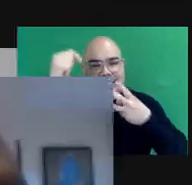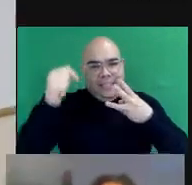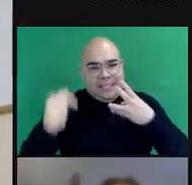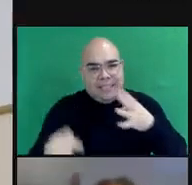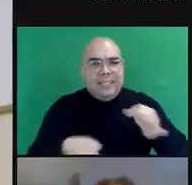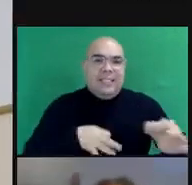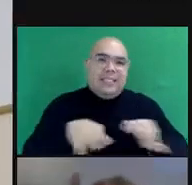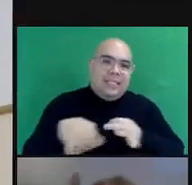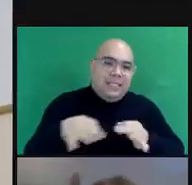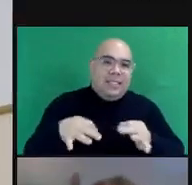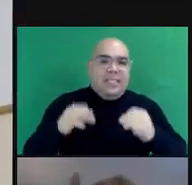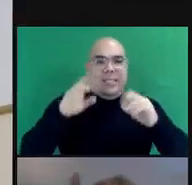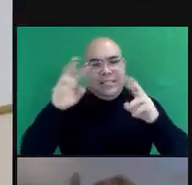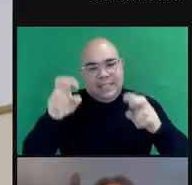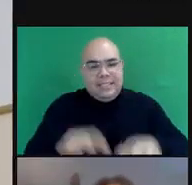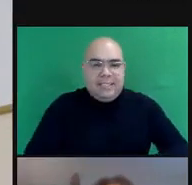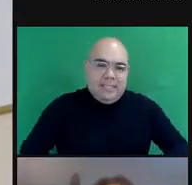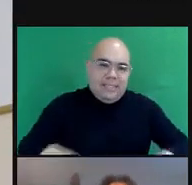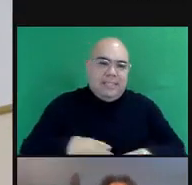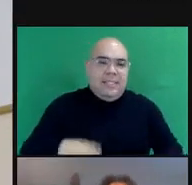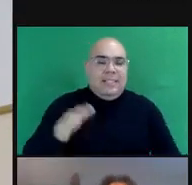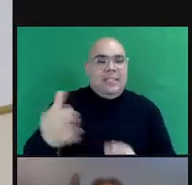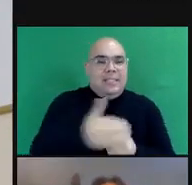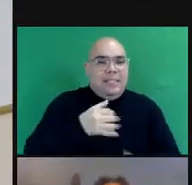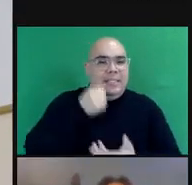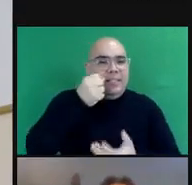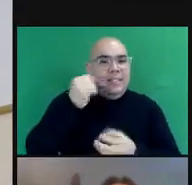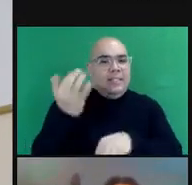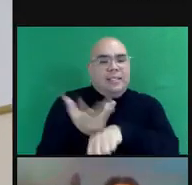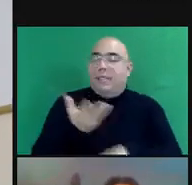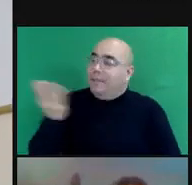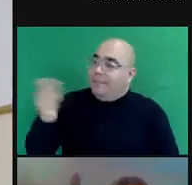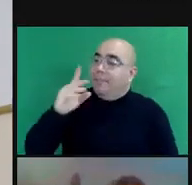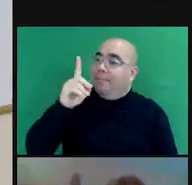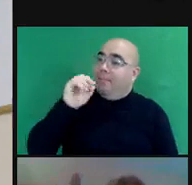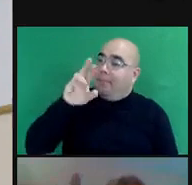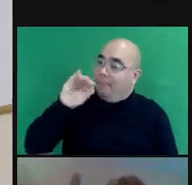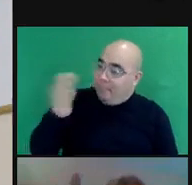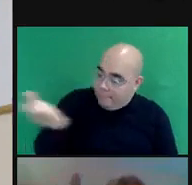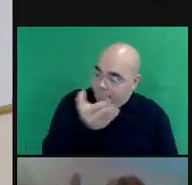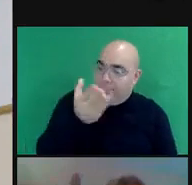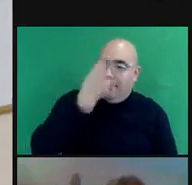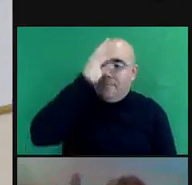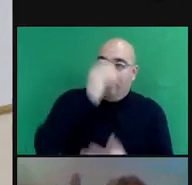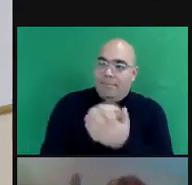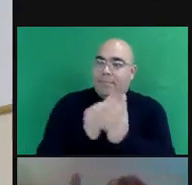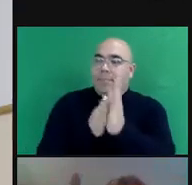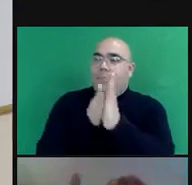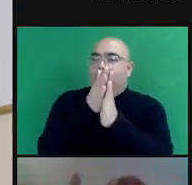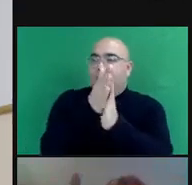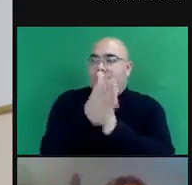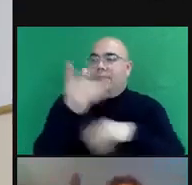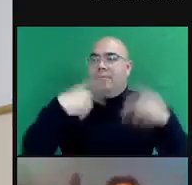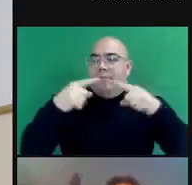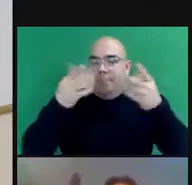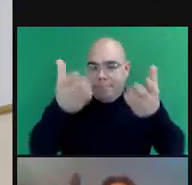nos interesa tanto el patrimonio como el arte. Darío, por favor, exprésanos tus comentarios.